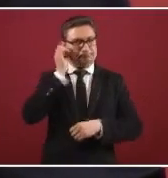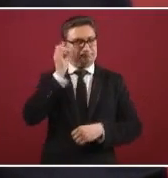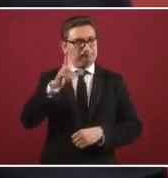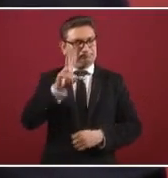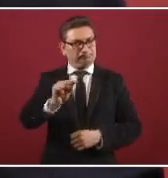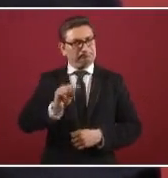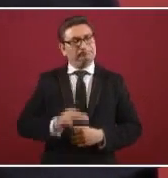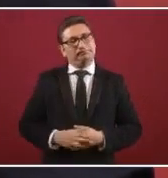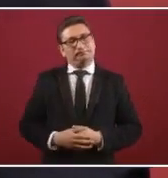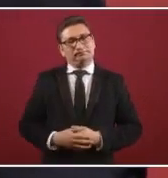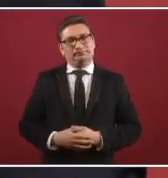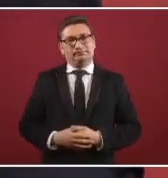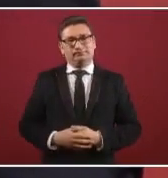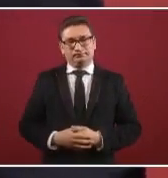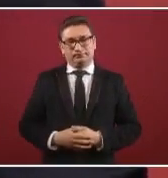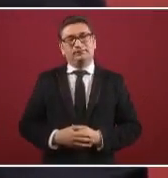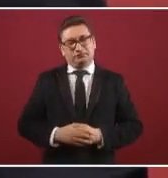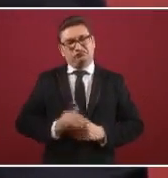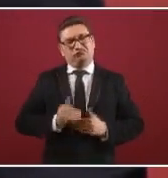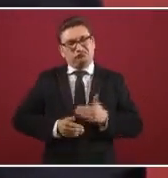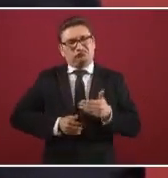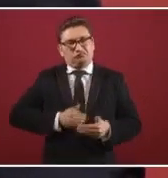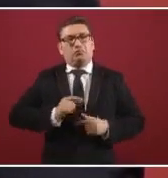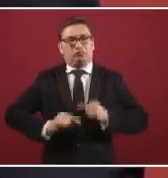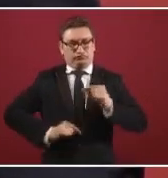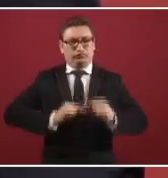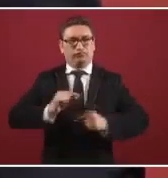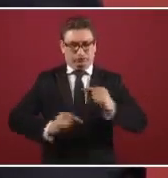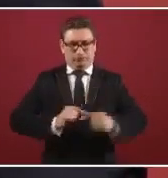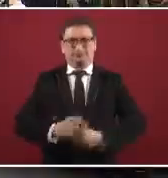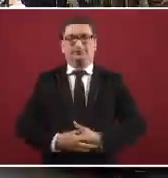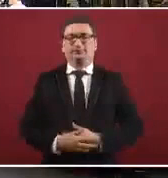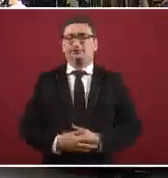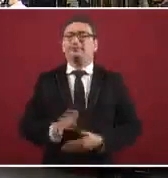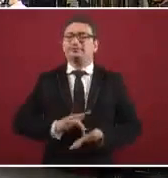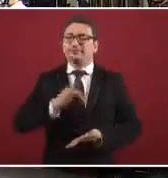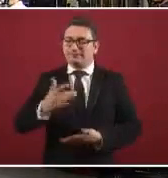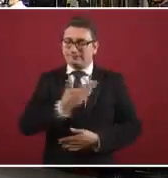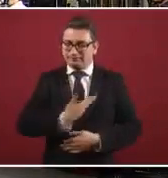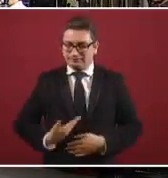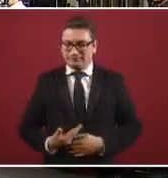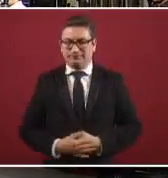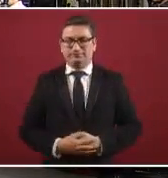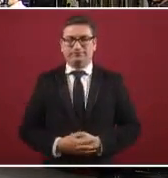Y ahí va, poco a poco. Gracias, presidente.